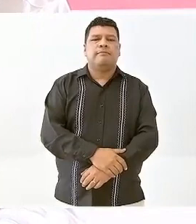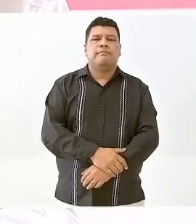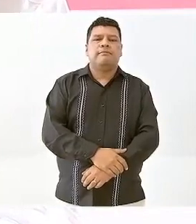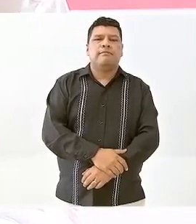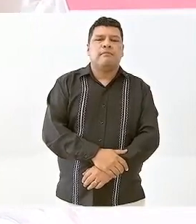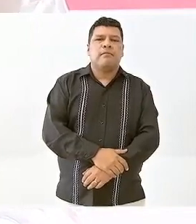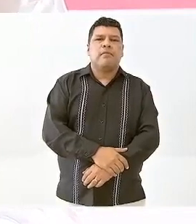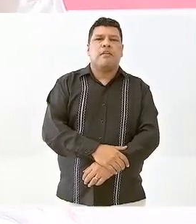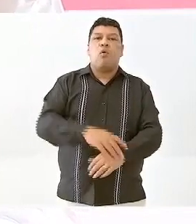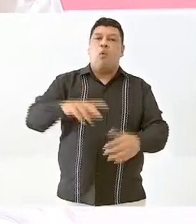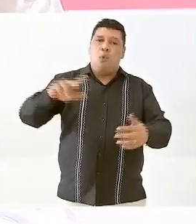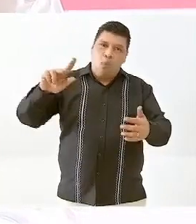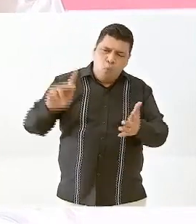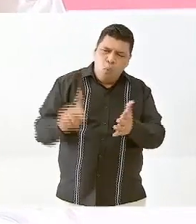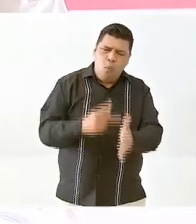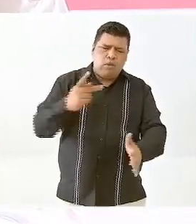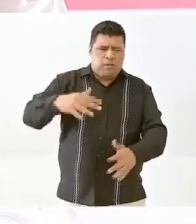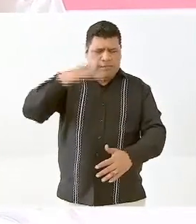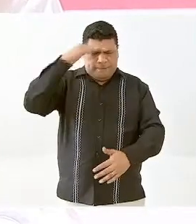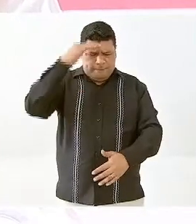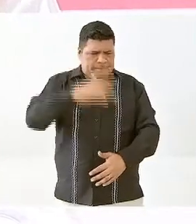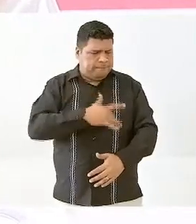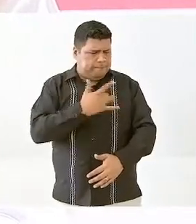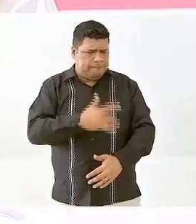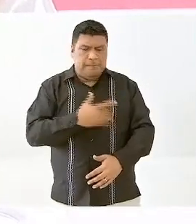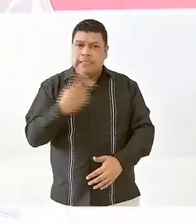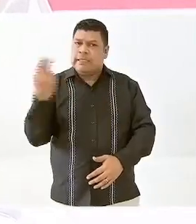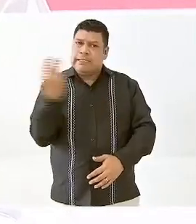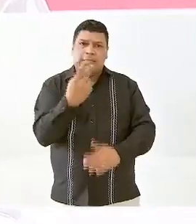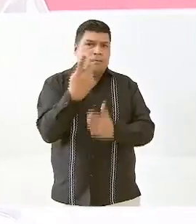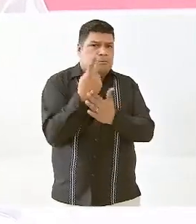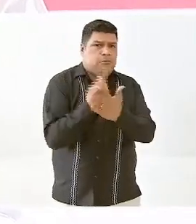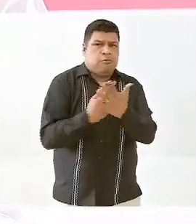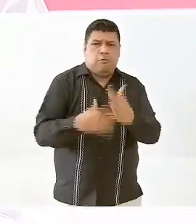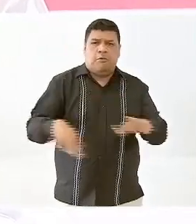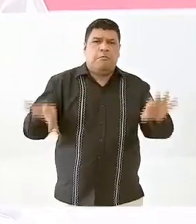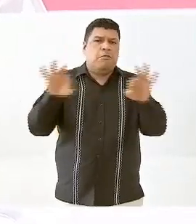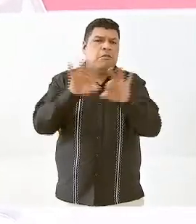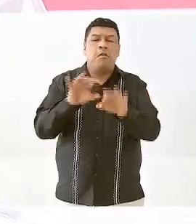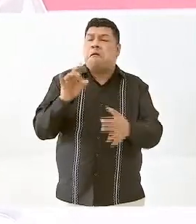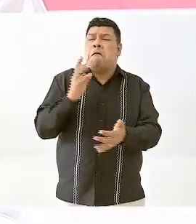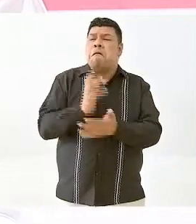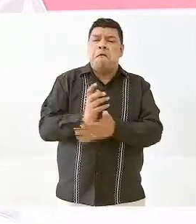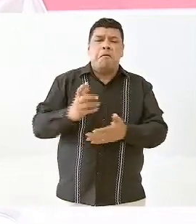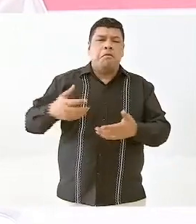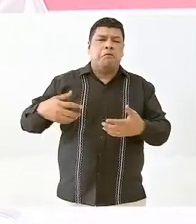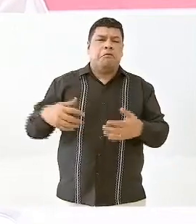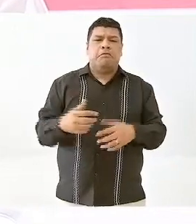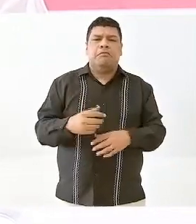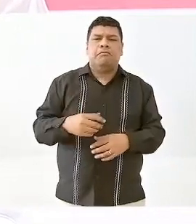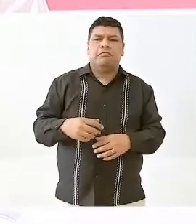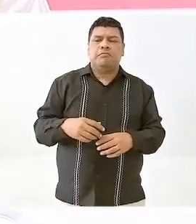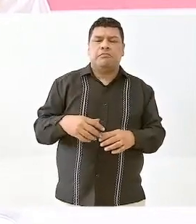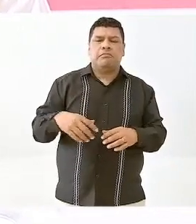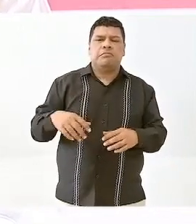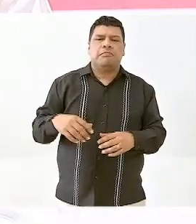regresar a este proyecto. No es hacer un canal, es